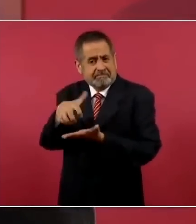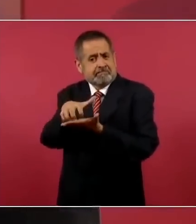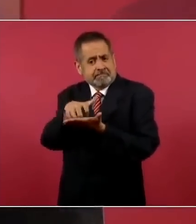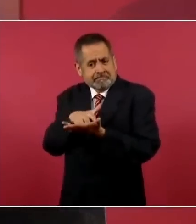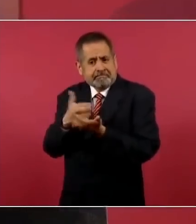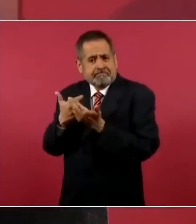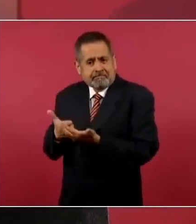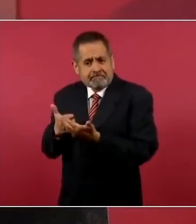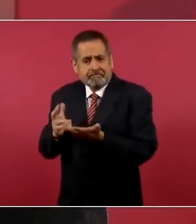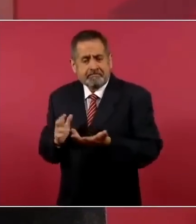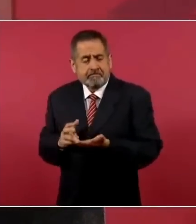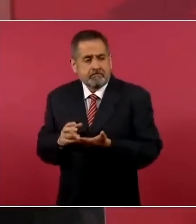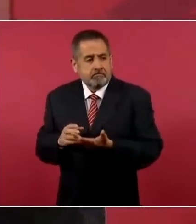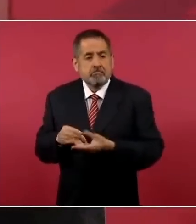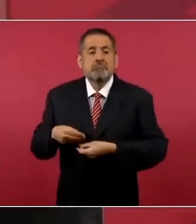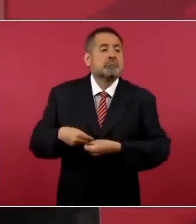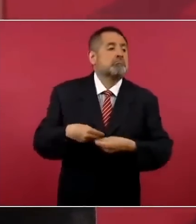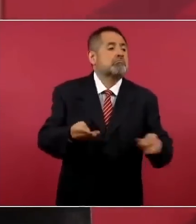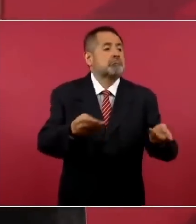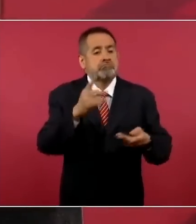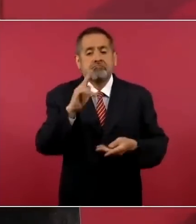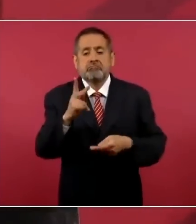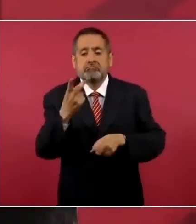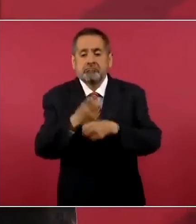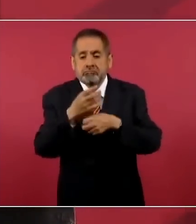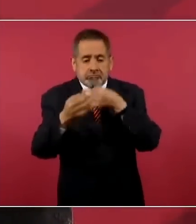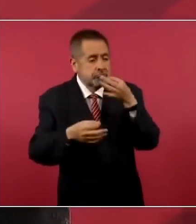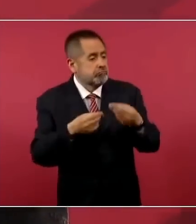que ya no se entregan de publicidad